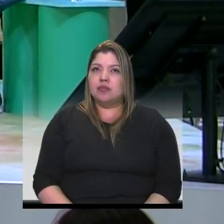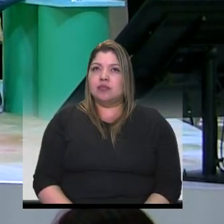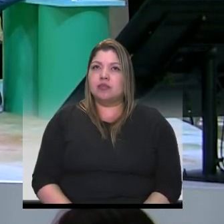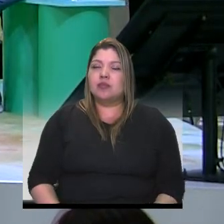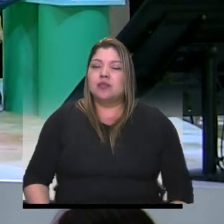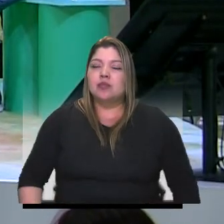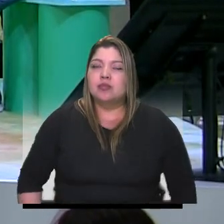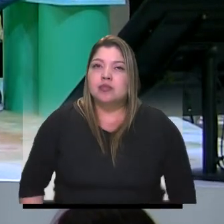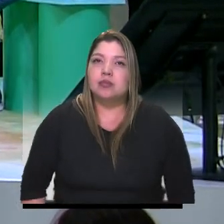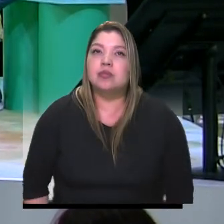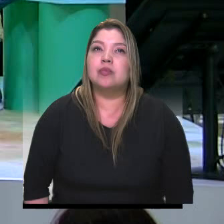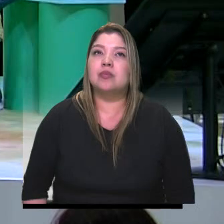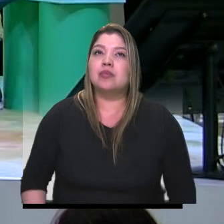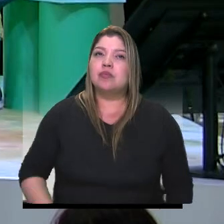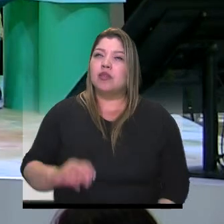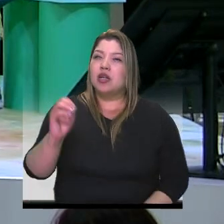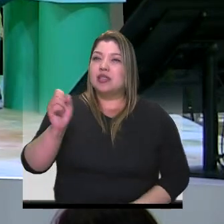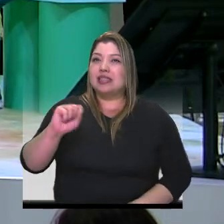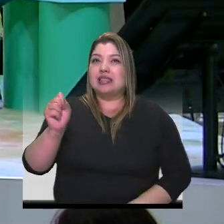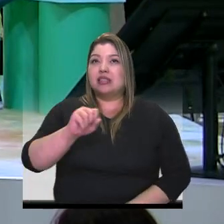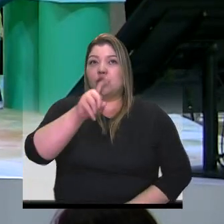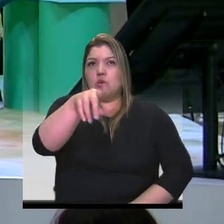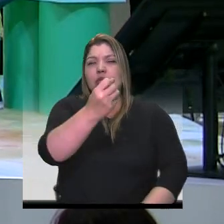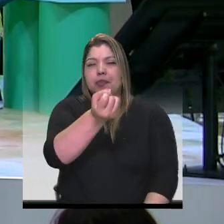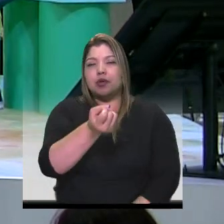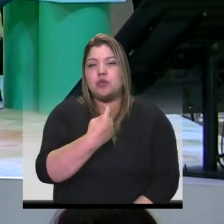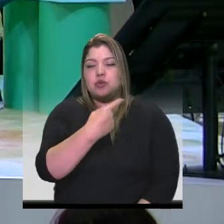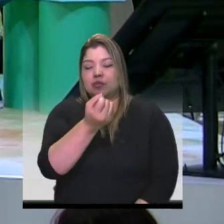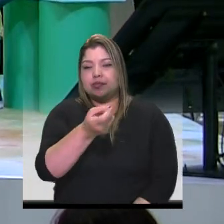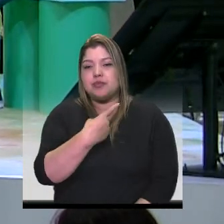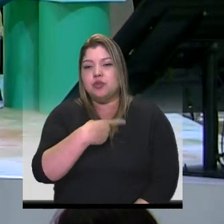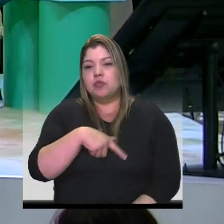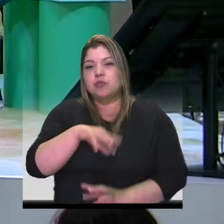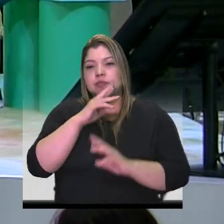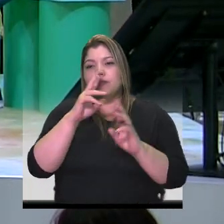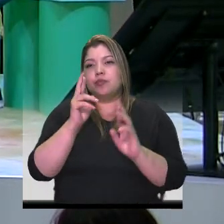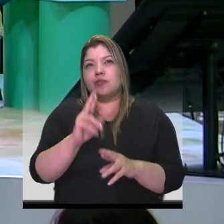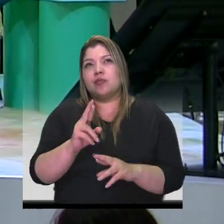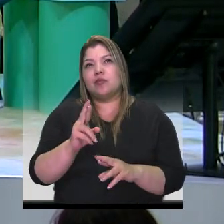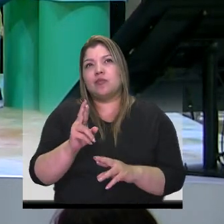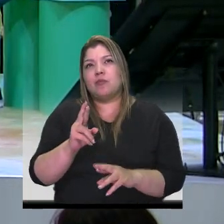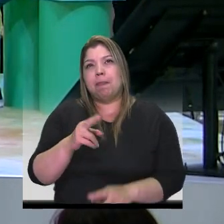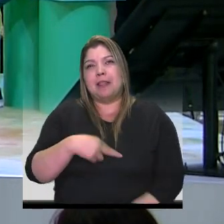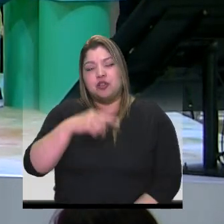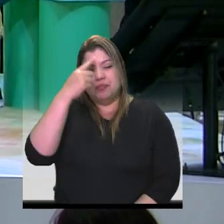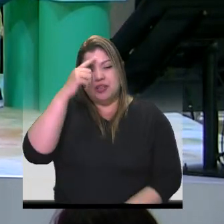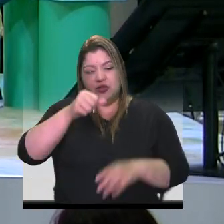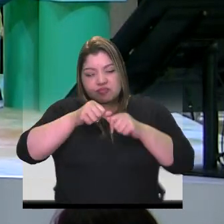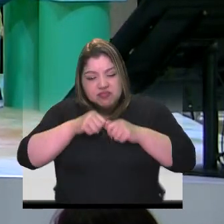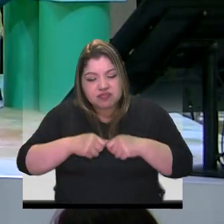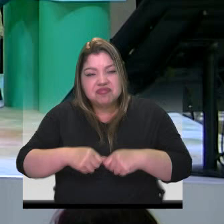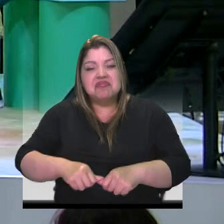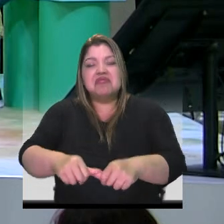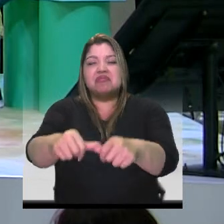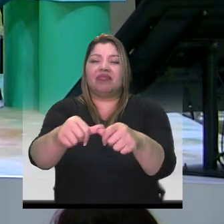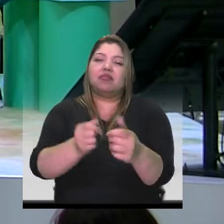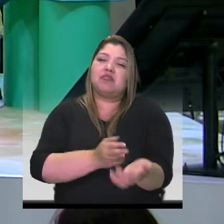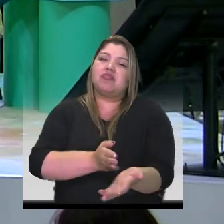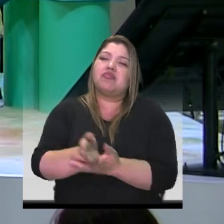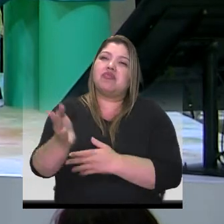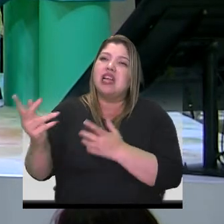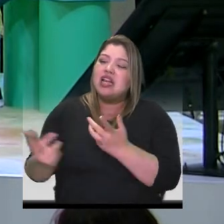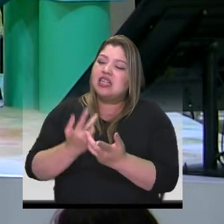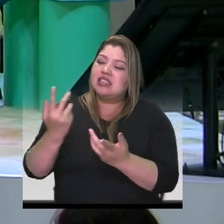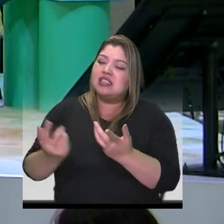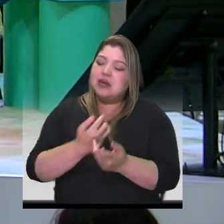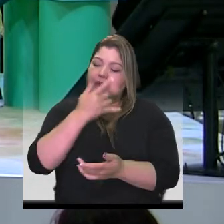puntada ahí es a la pregunta. Pues no creo que sea sostenible en el sistema de creencias y